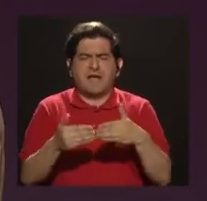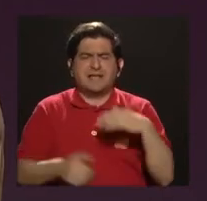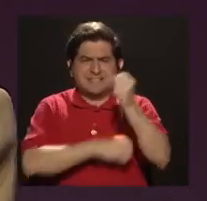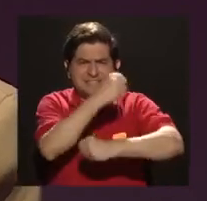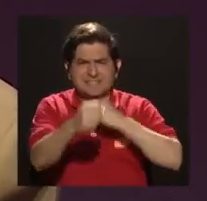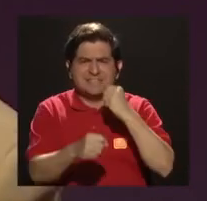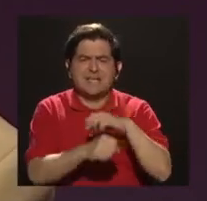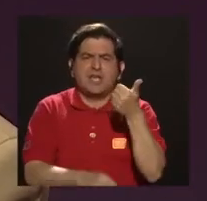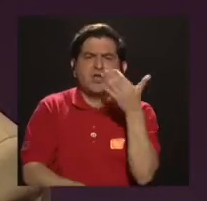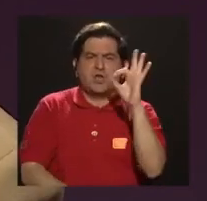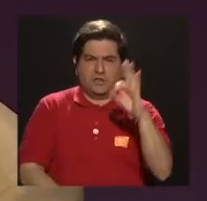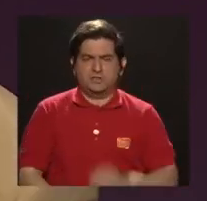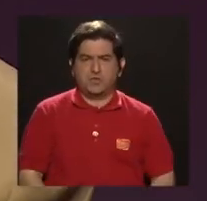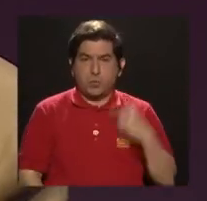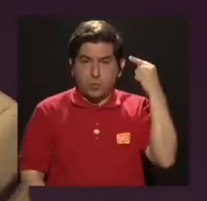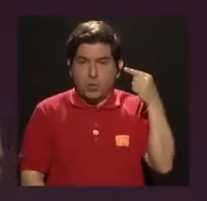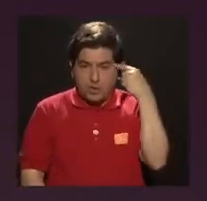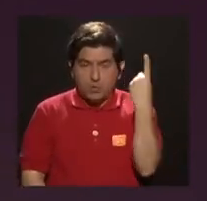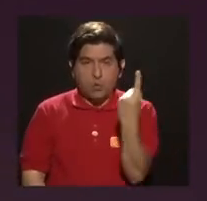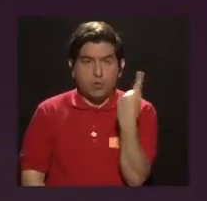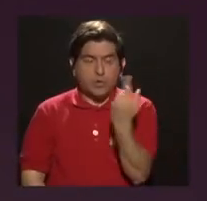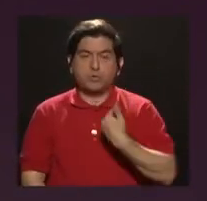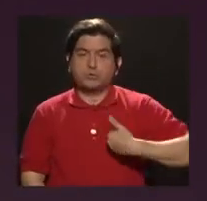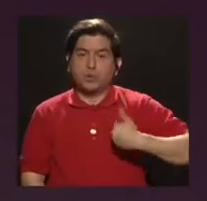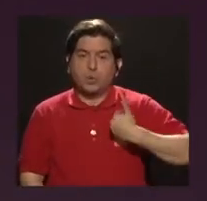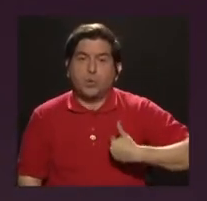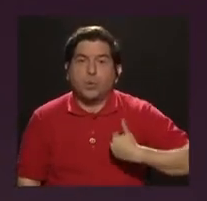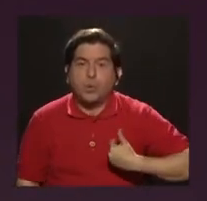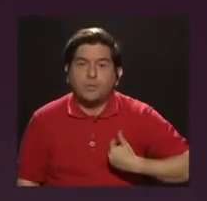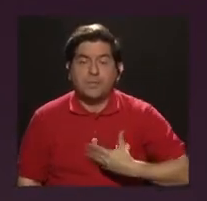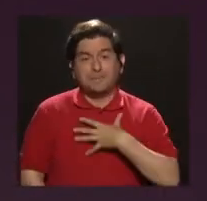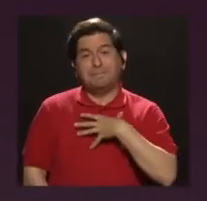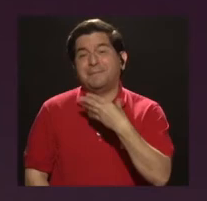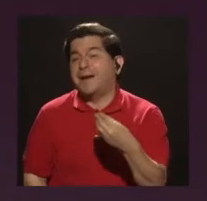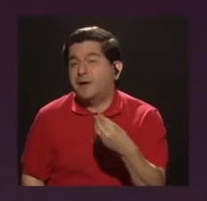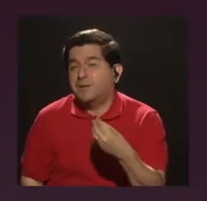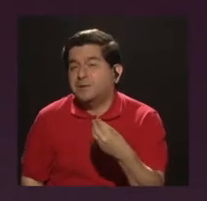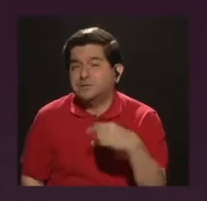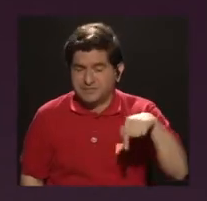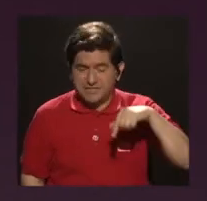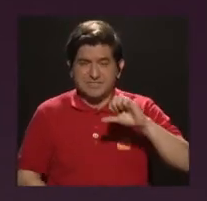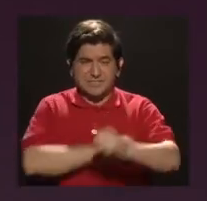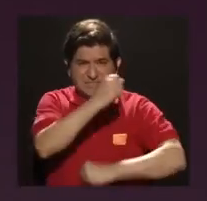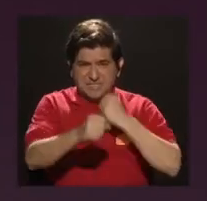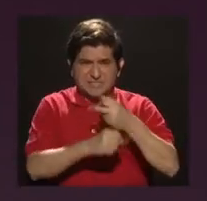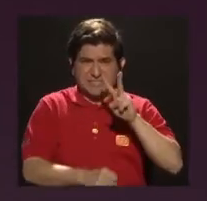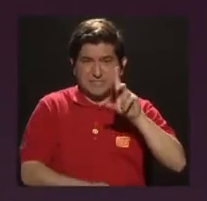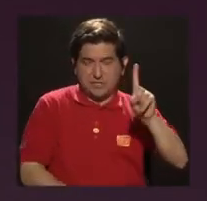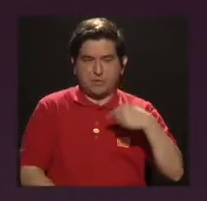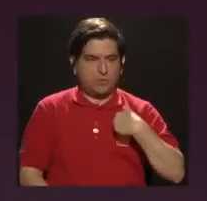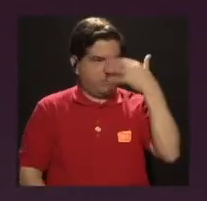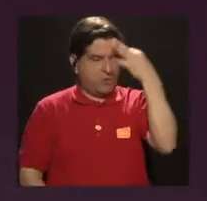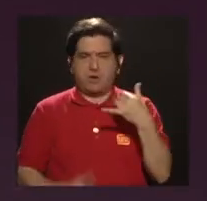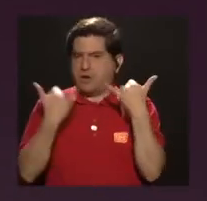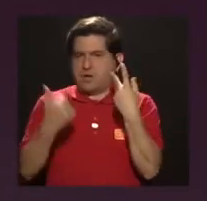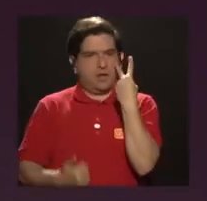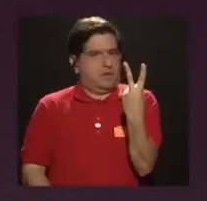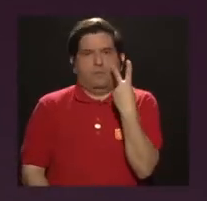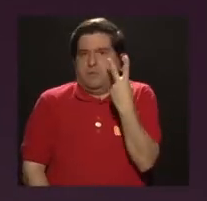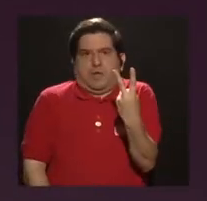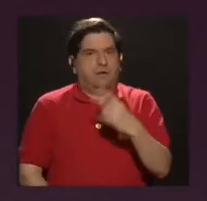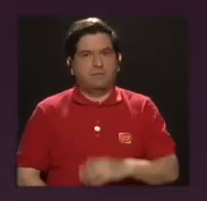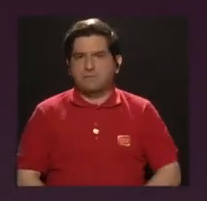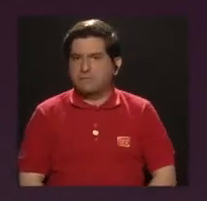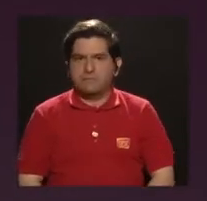19 porque un gabinete integrado por solo hombres y además blancos en este siglo 21 creó uno que no lo va a ver jamás